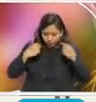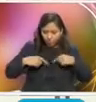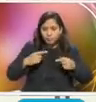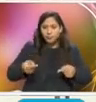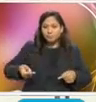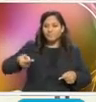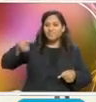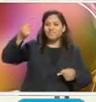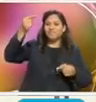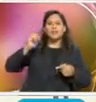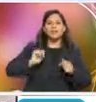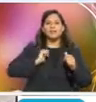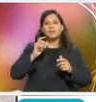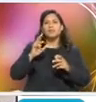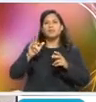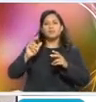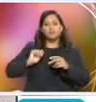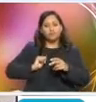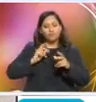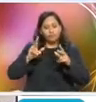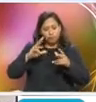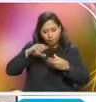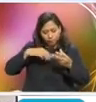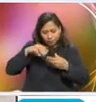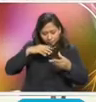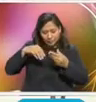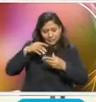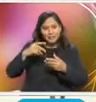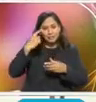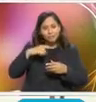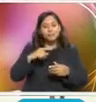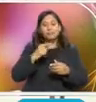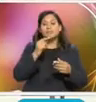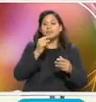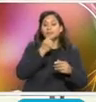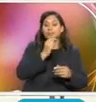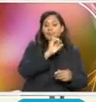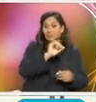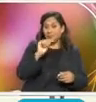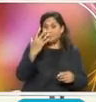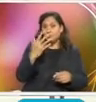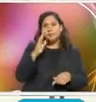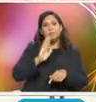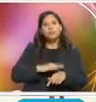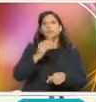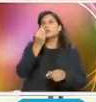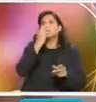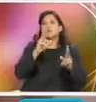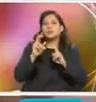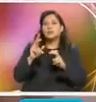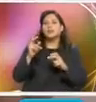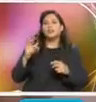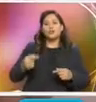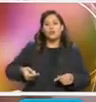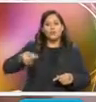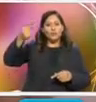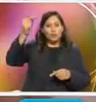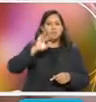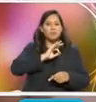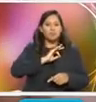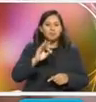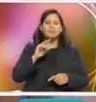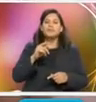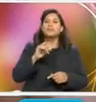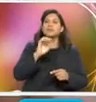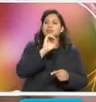generar el mayor potencial en todos los individuos, ¿no? Y la primera infancia es justamente una de esas etapas con mayor relevancia. Estamos hablando de los 0